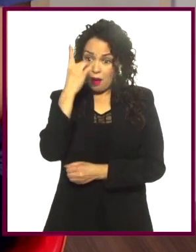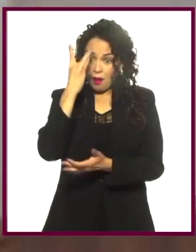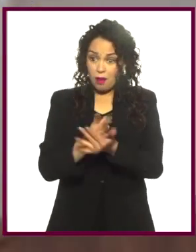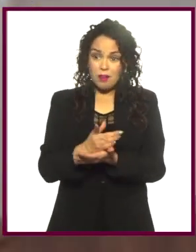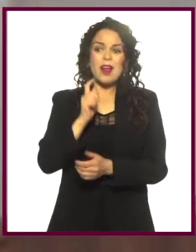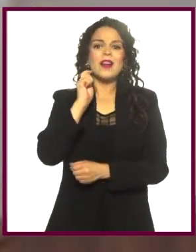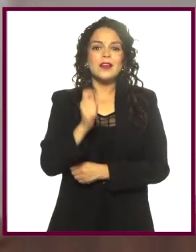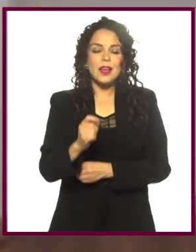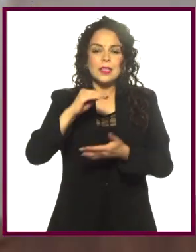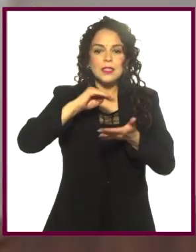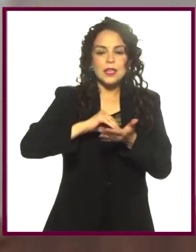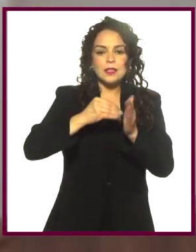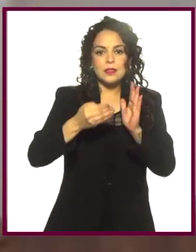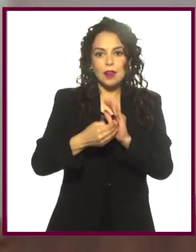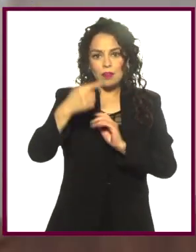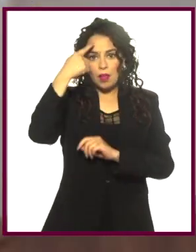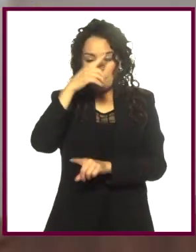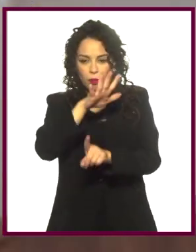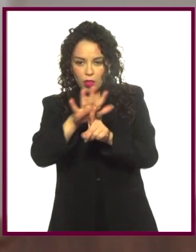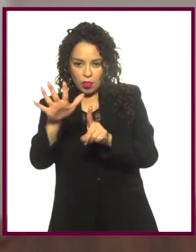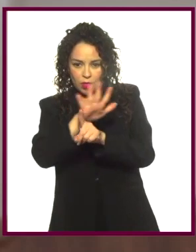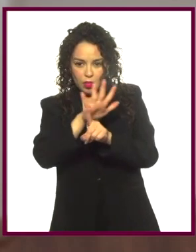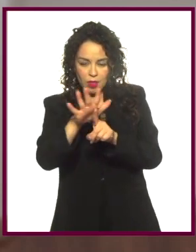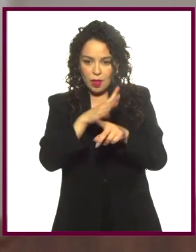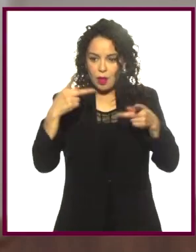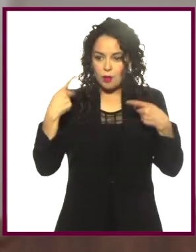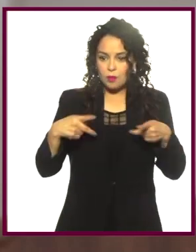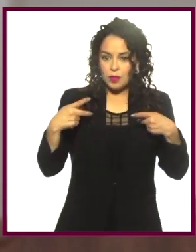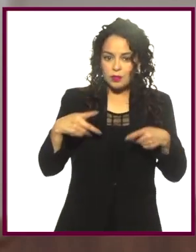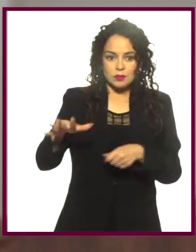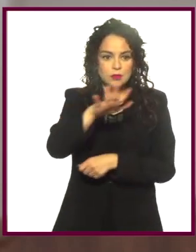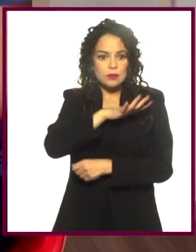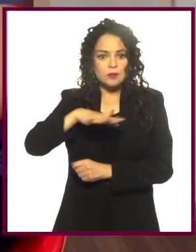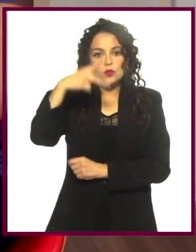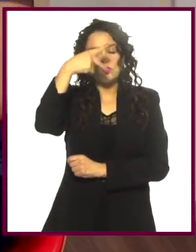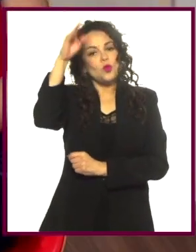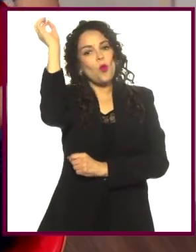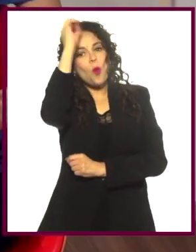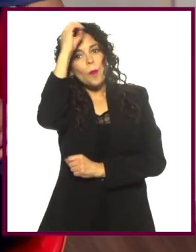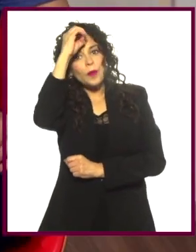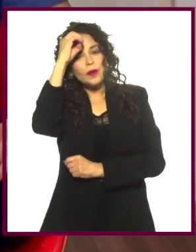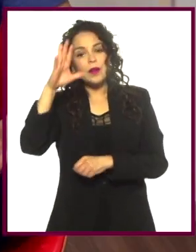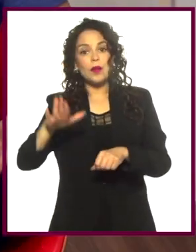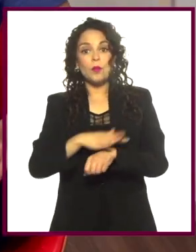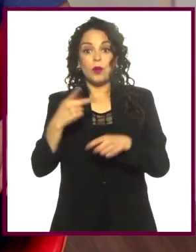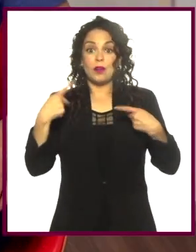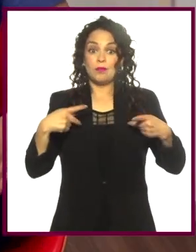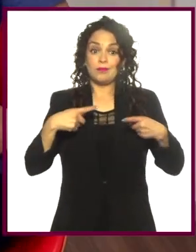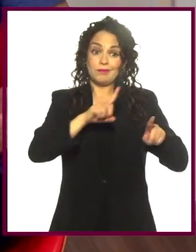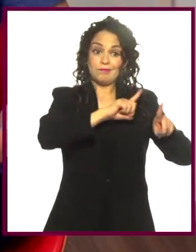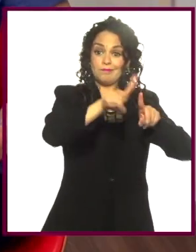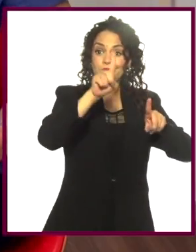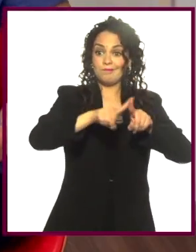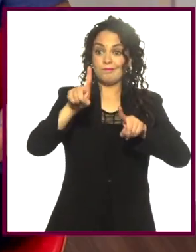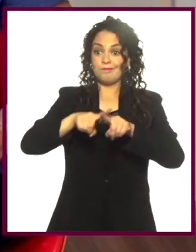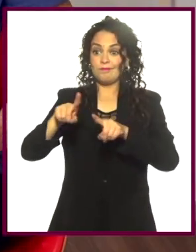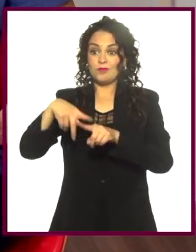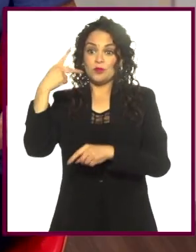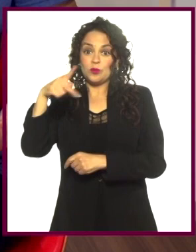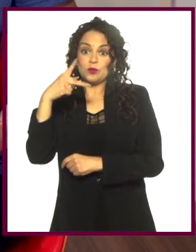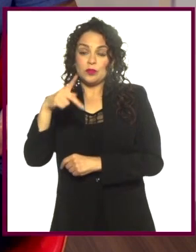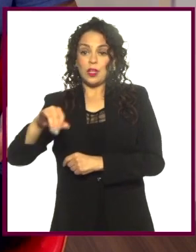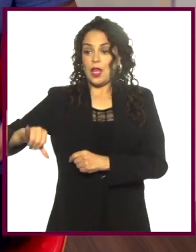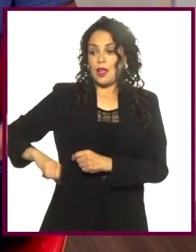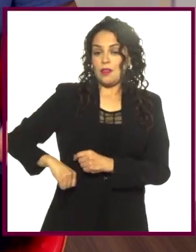una estrategia para persuadir o poner en común los criterios de la audiencia. Ya que las audiencias tienen gustos diversos y